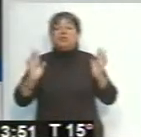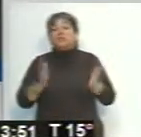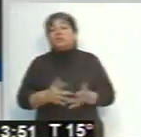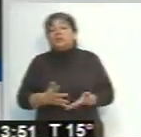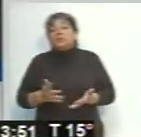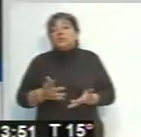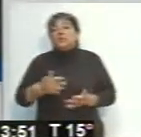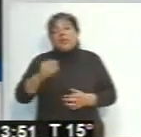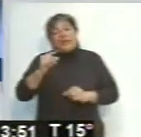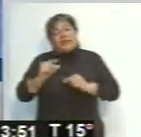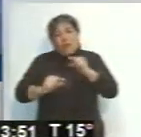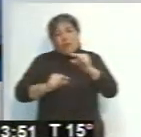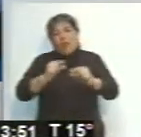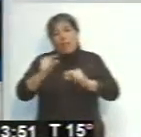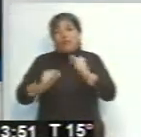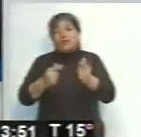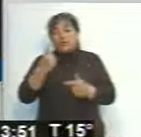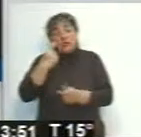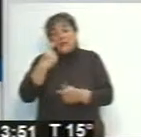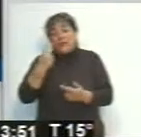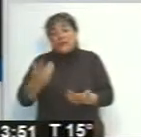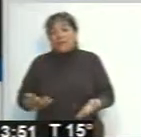que se van dando, se van viviendo,